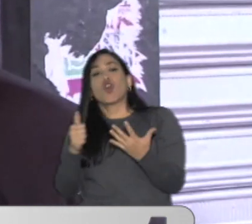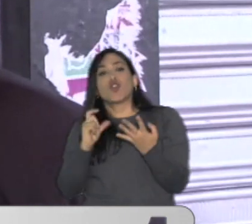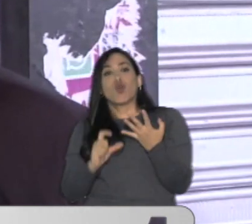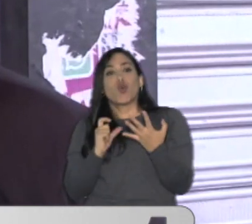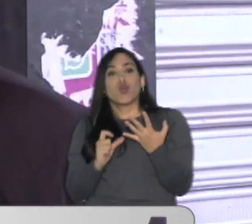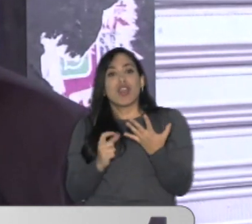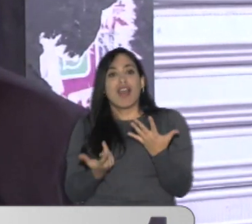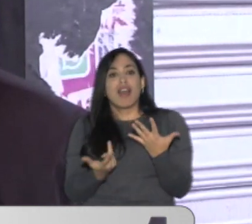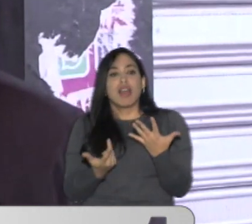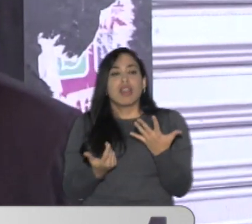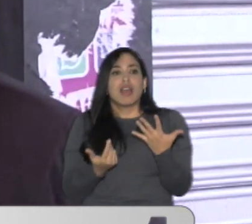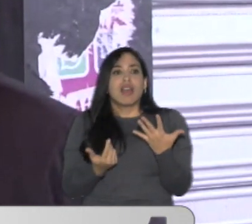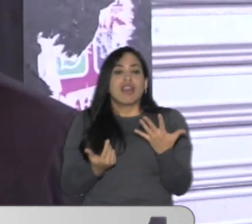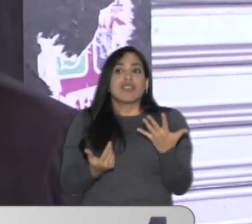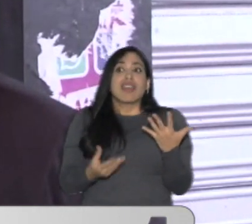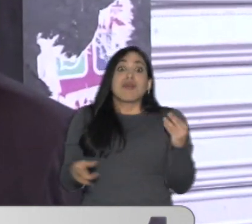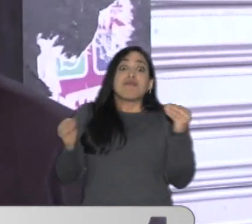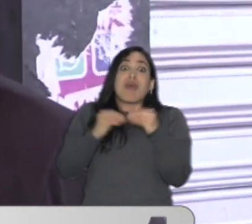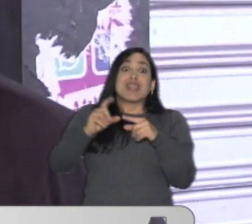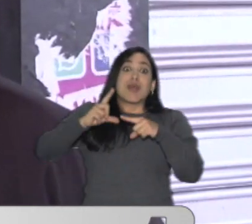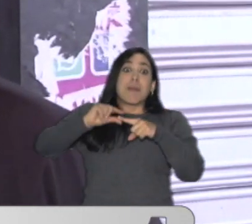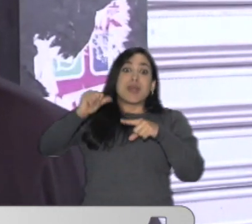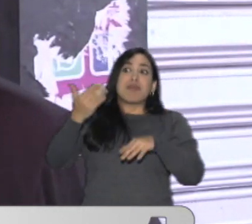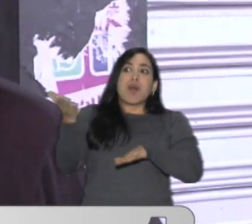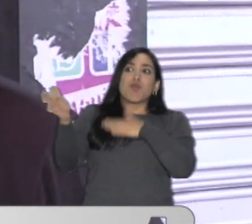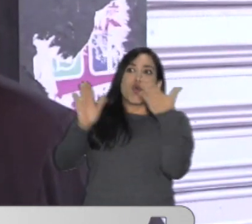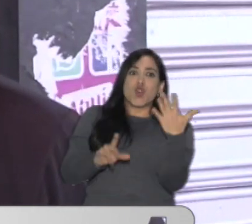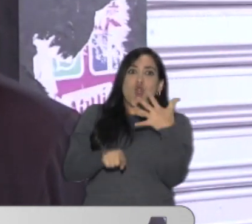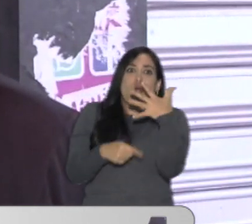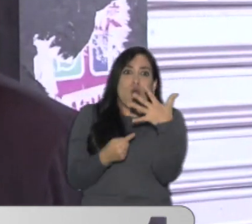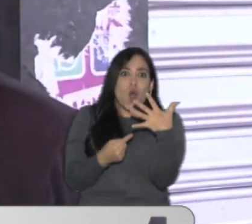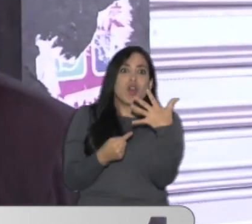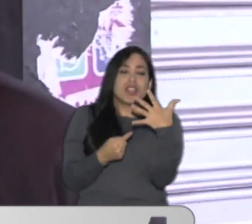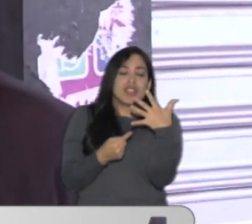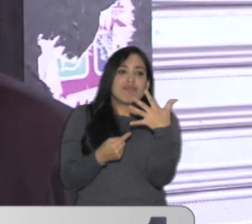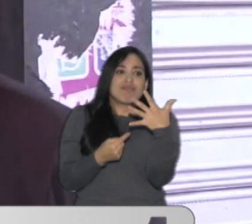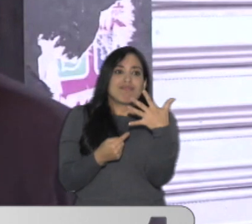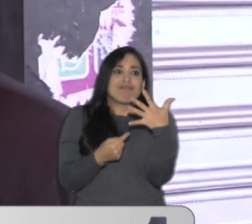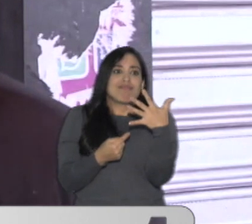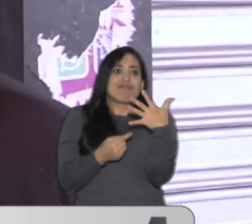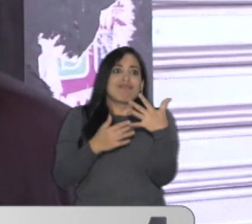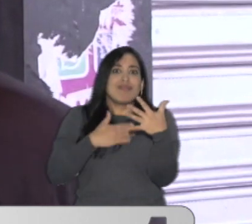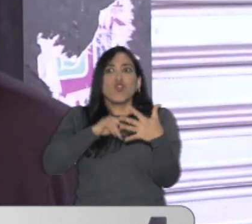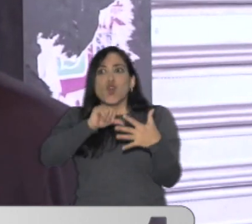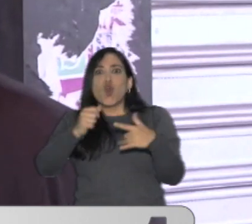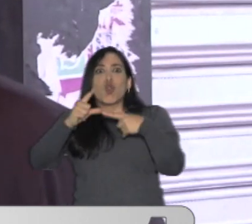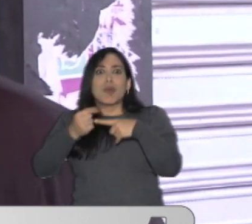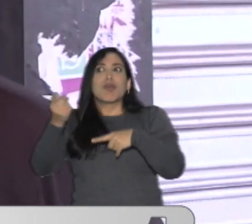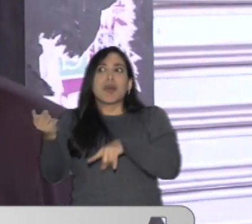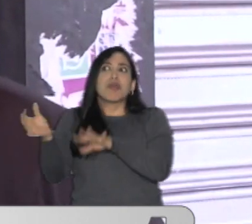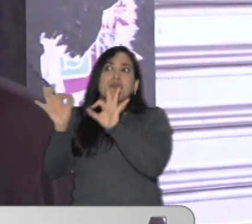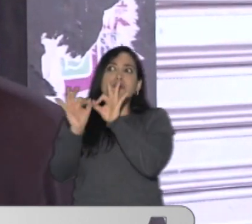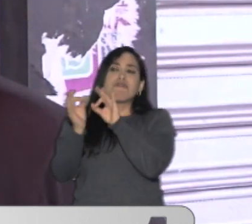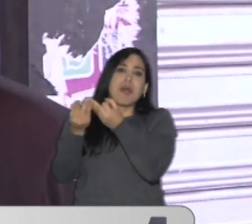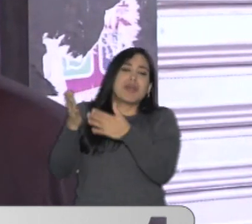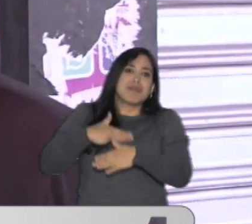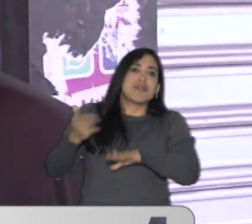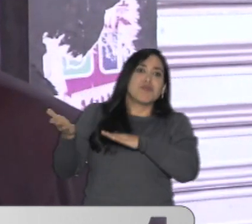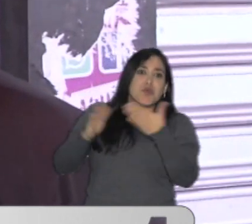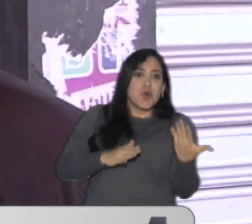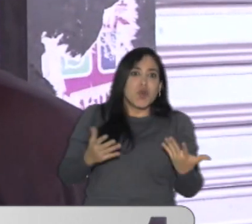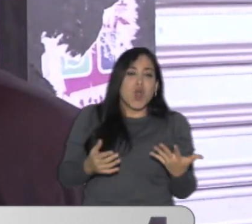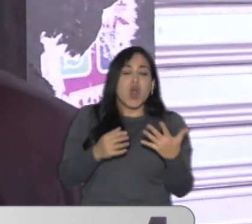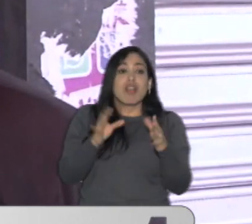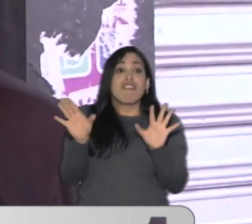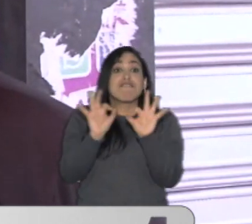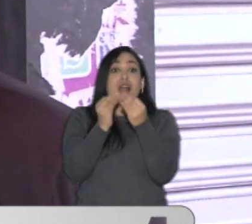mío, más la prima que falleció y otro primo que también falleció. ¿Toda la familia?